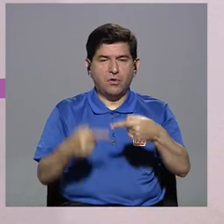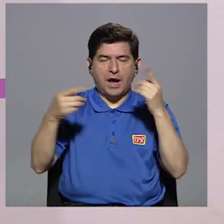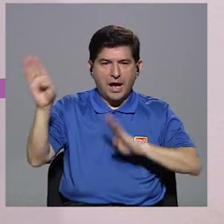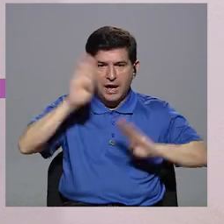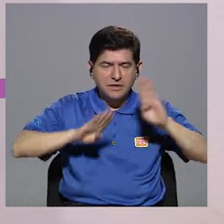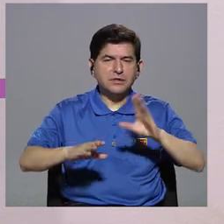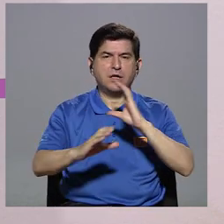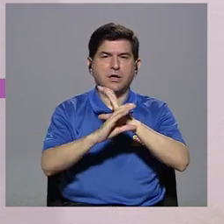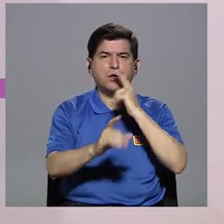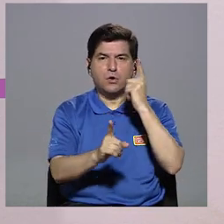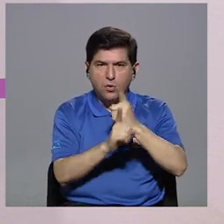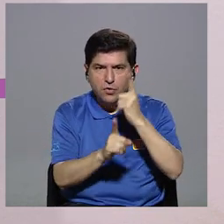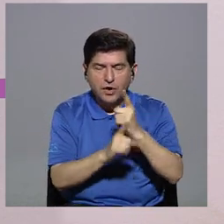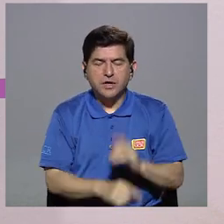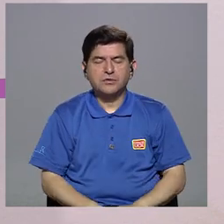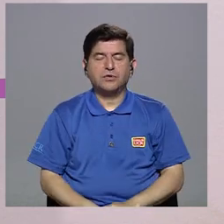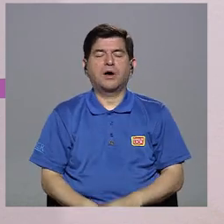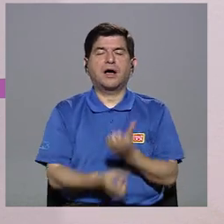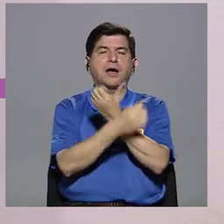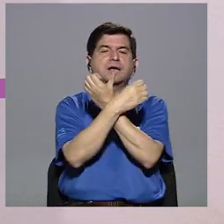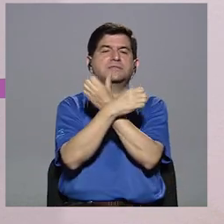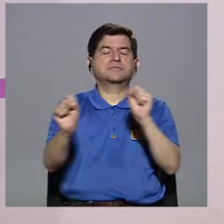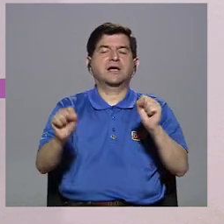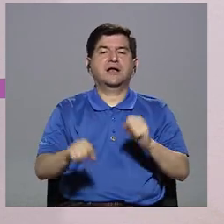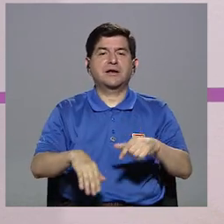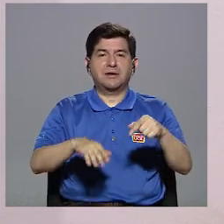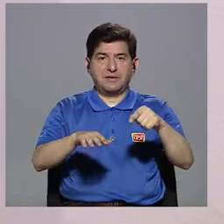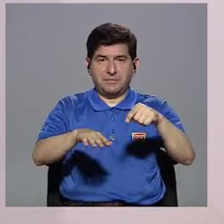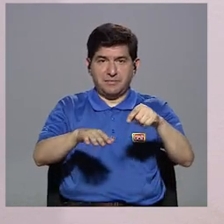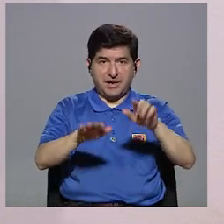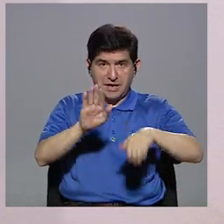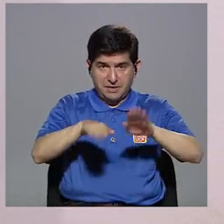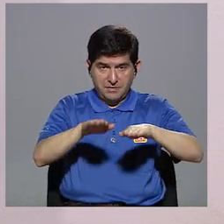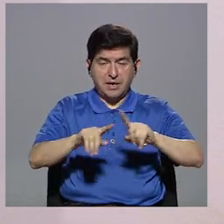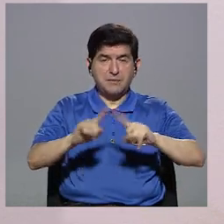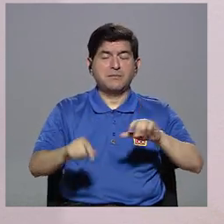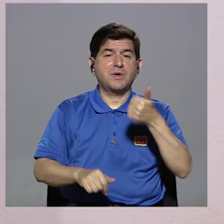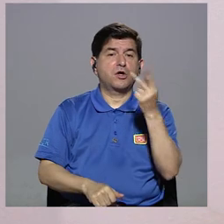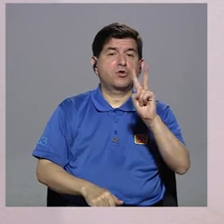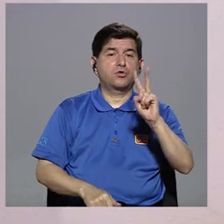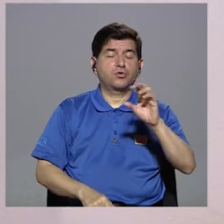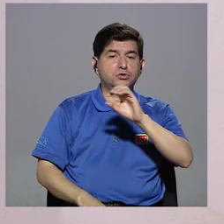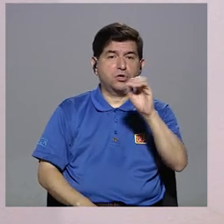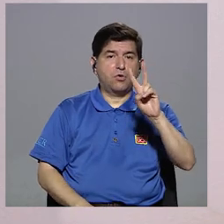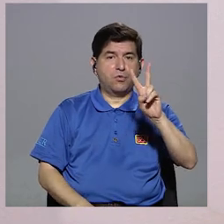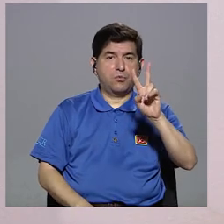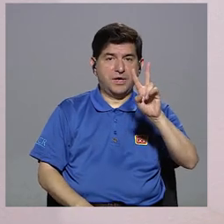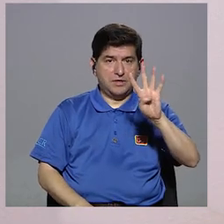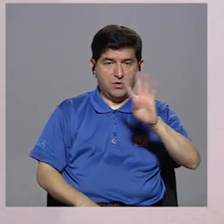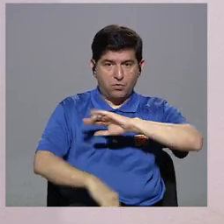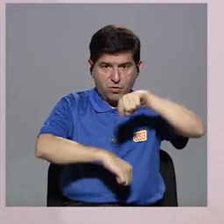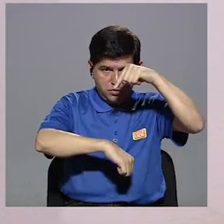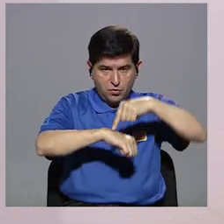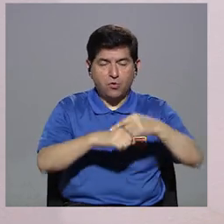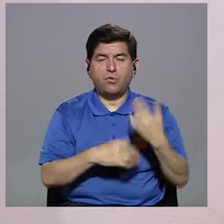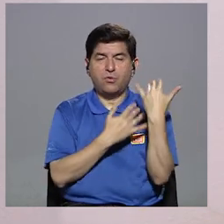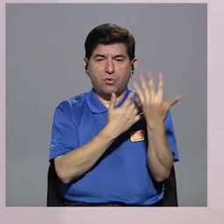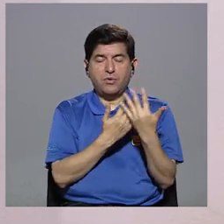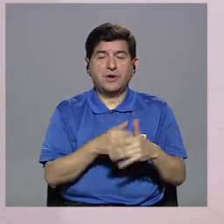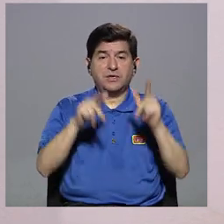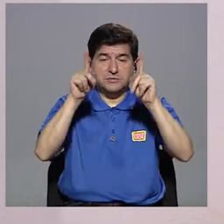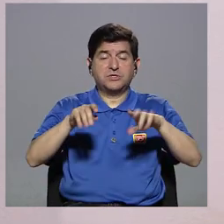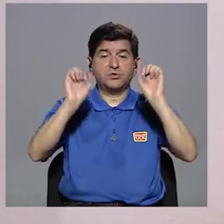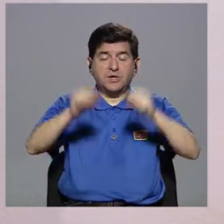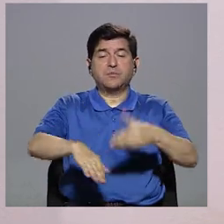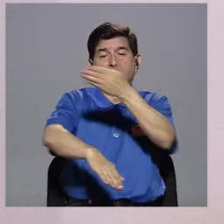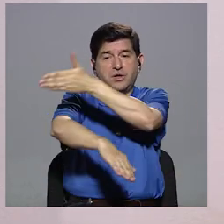antibióticos y con cuidados debidos salvamos el pie pero si nos atrasamos a veces 12 horas a 24 horas ese paciente puede